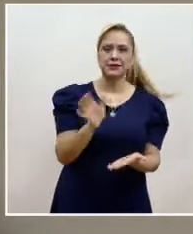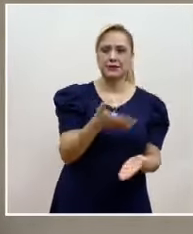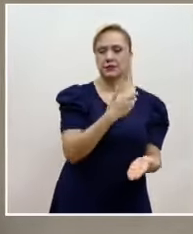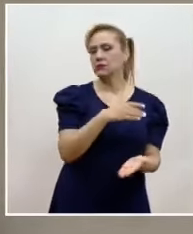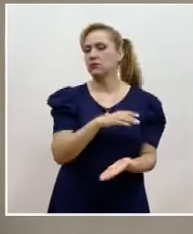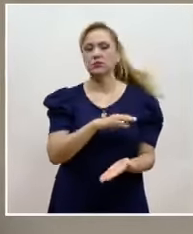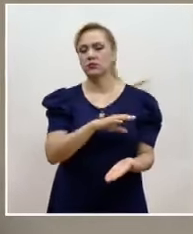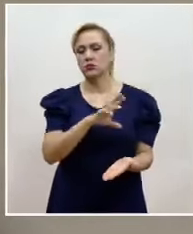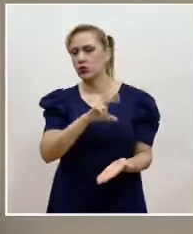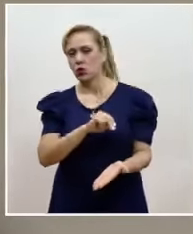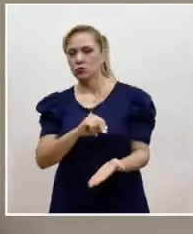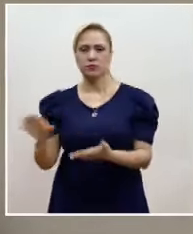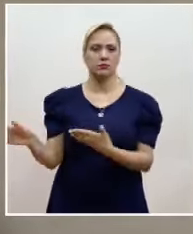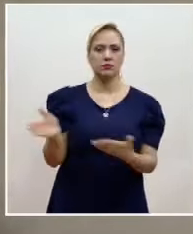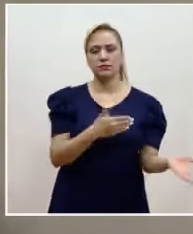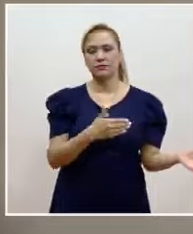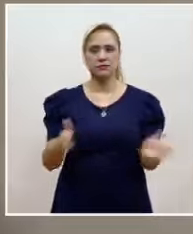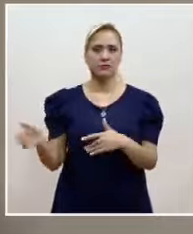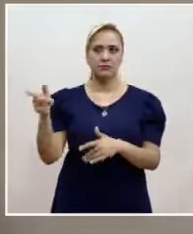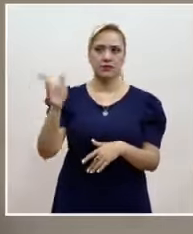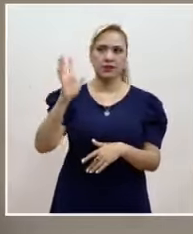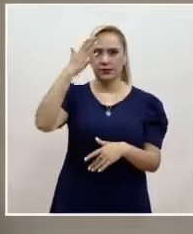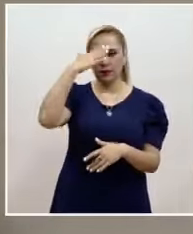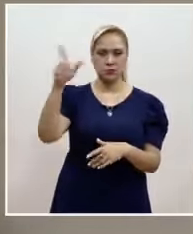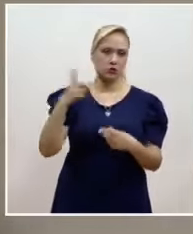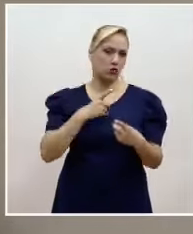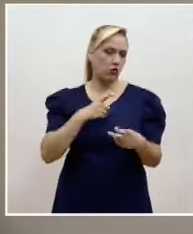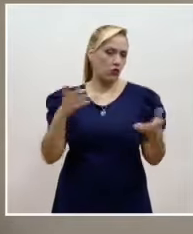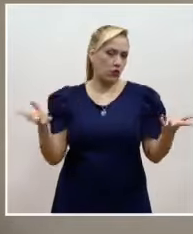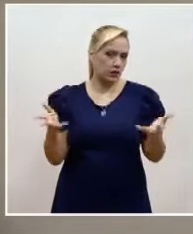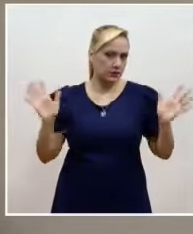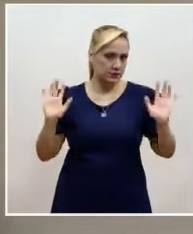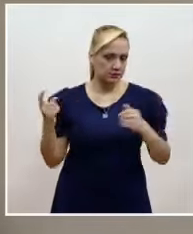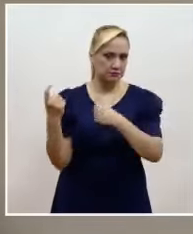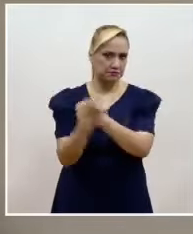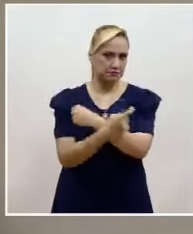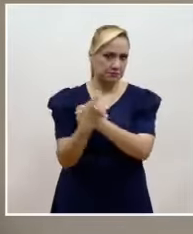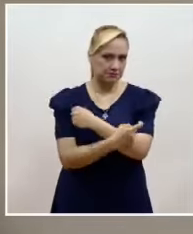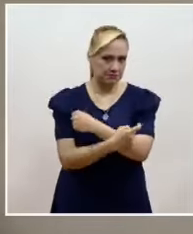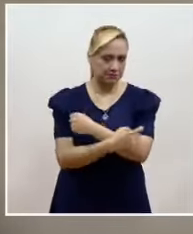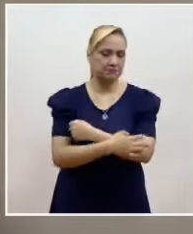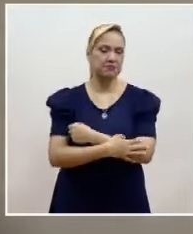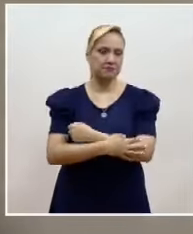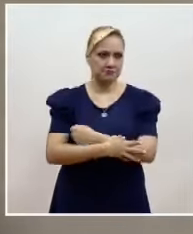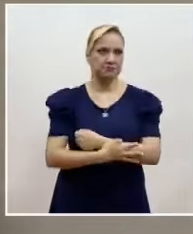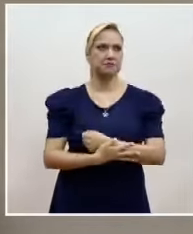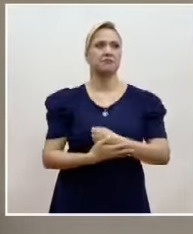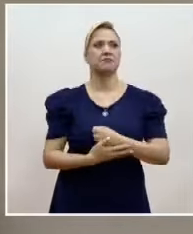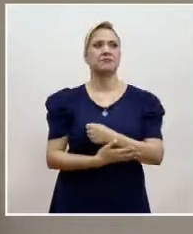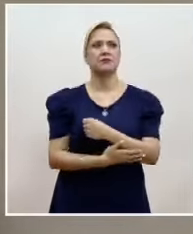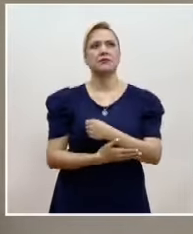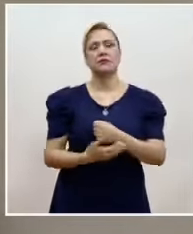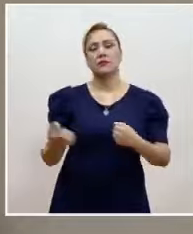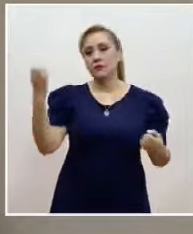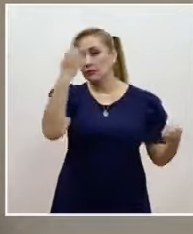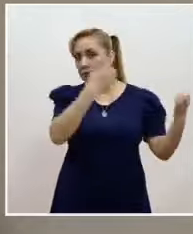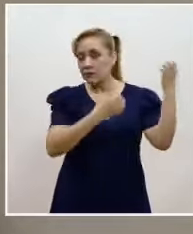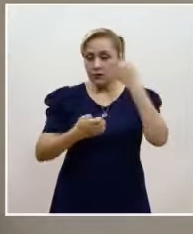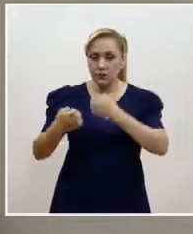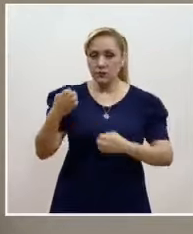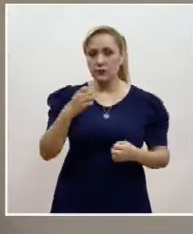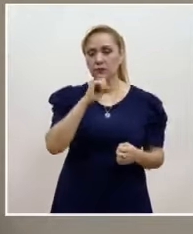cual, sino que directamente lo hace solo, ¿no? Entonces, es automatización de procesos. Evaluación de procesos, esto